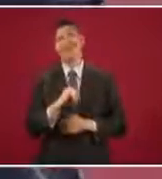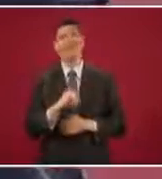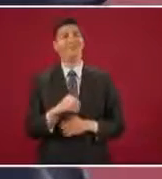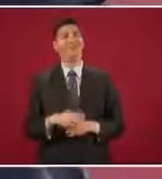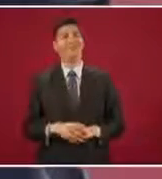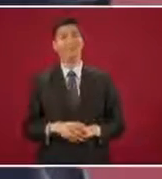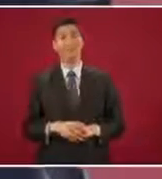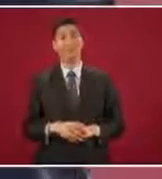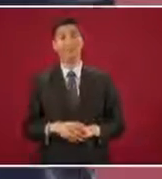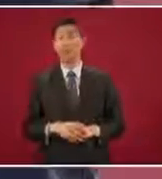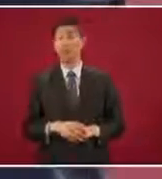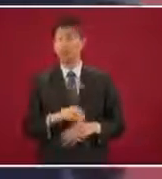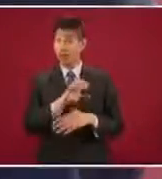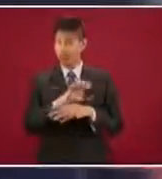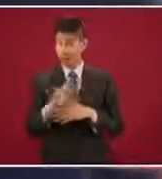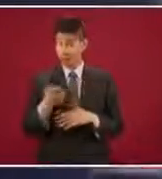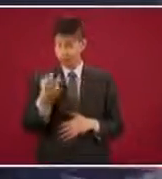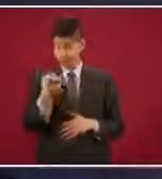Entonces, eso